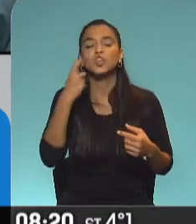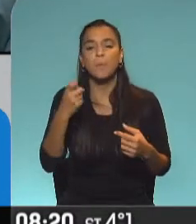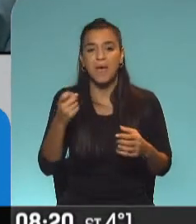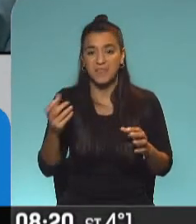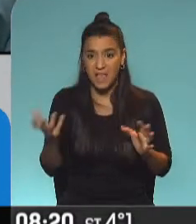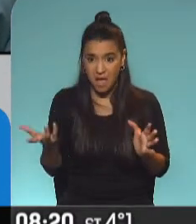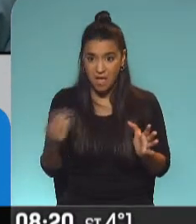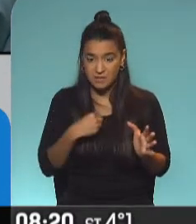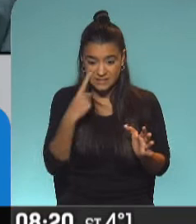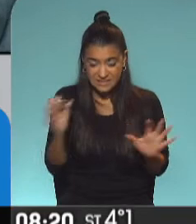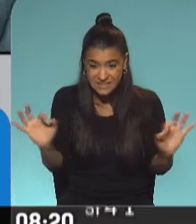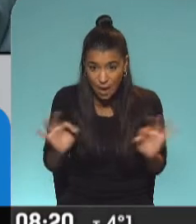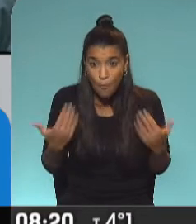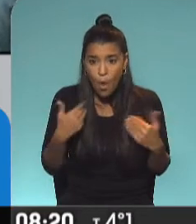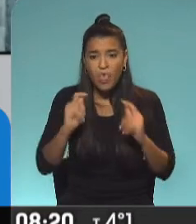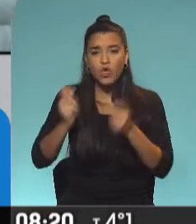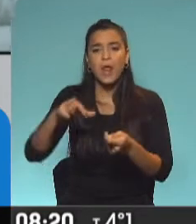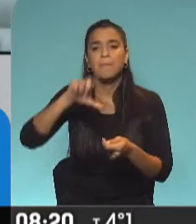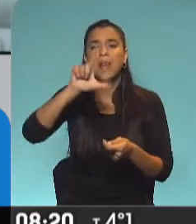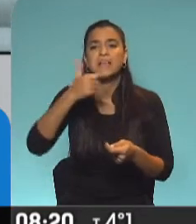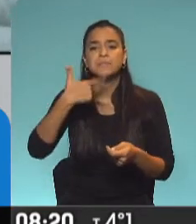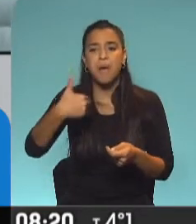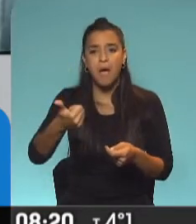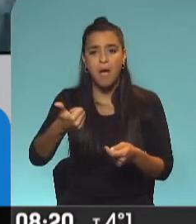asintomática, ¿puede donar plasma?